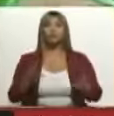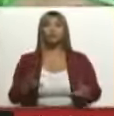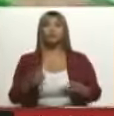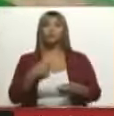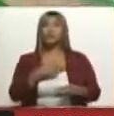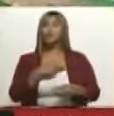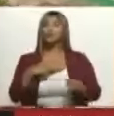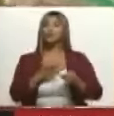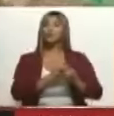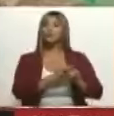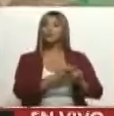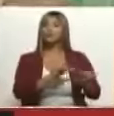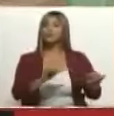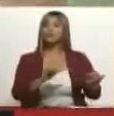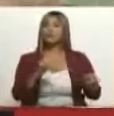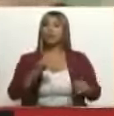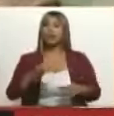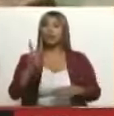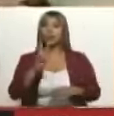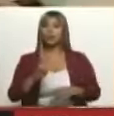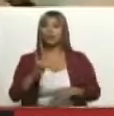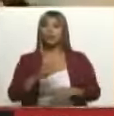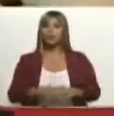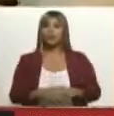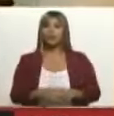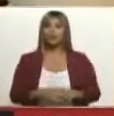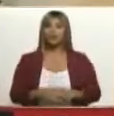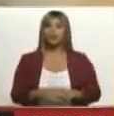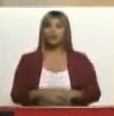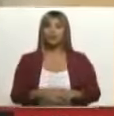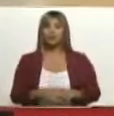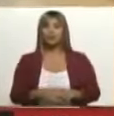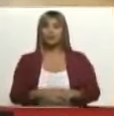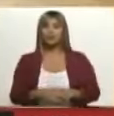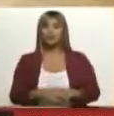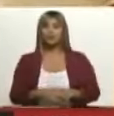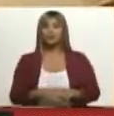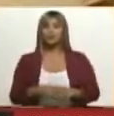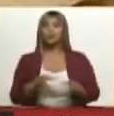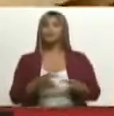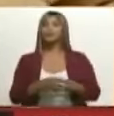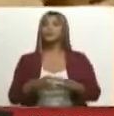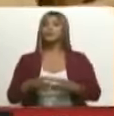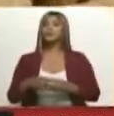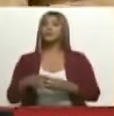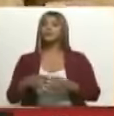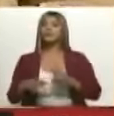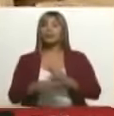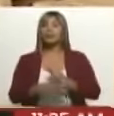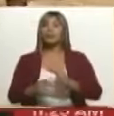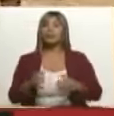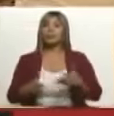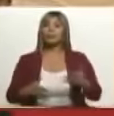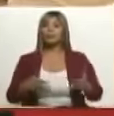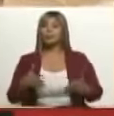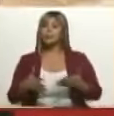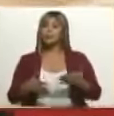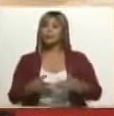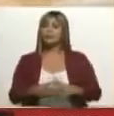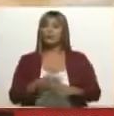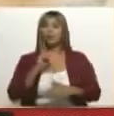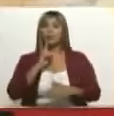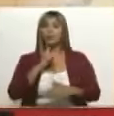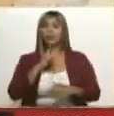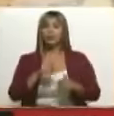acabado en Venezuela con las estructuras criminales mal